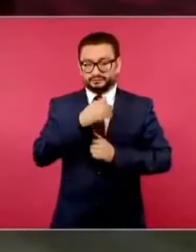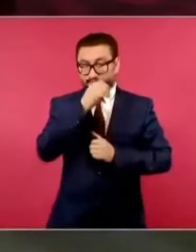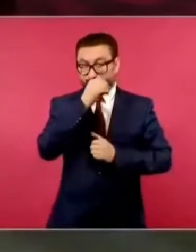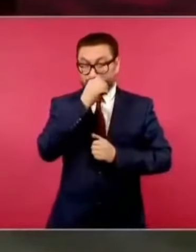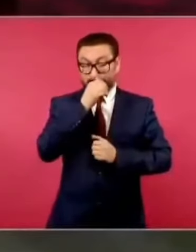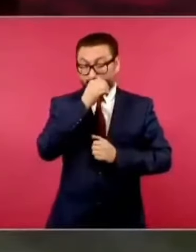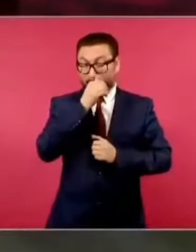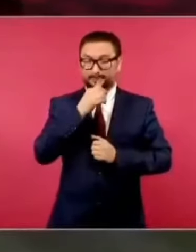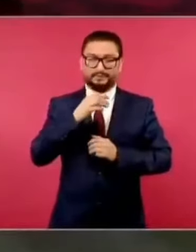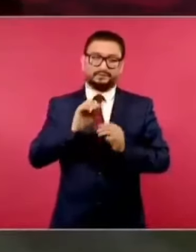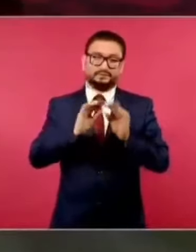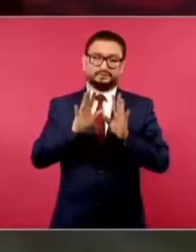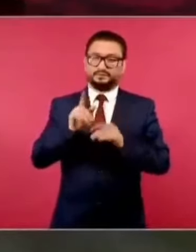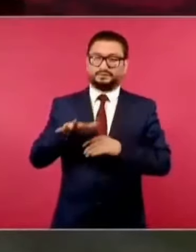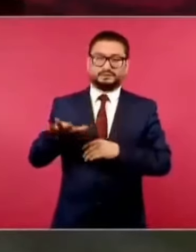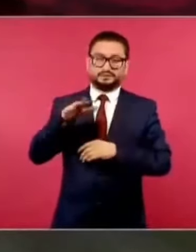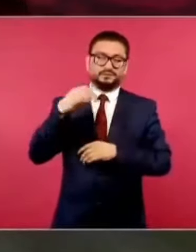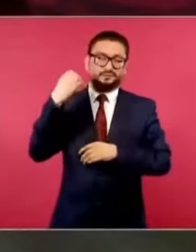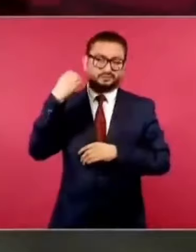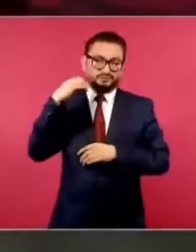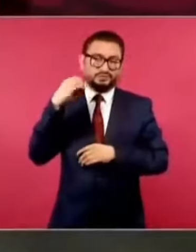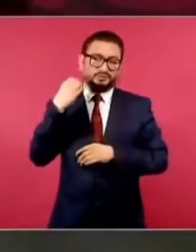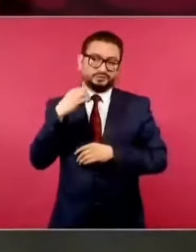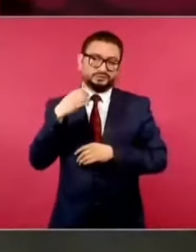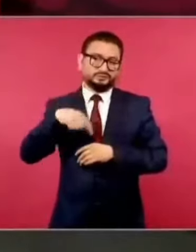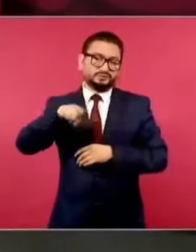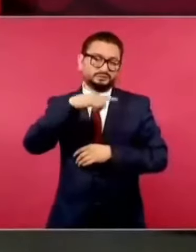Oaxaca, ya saben, es